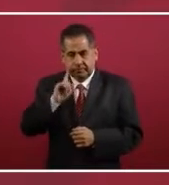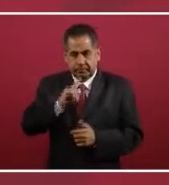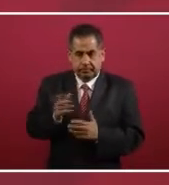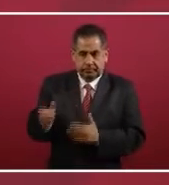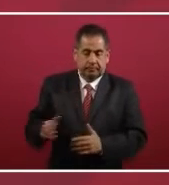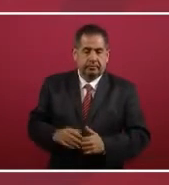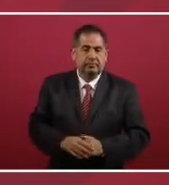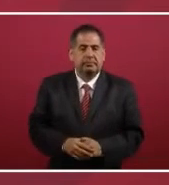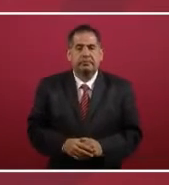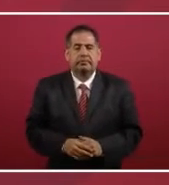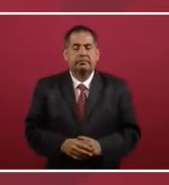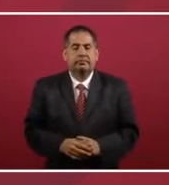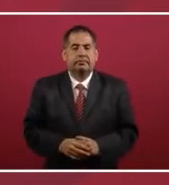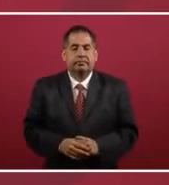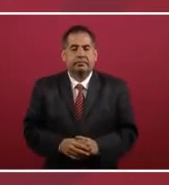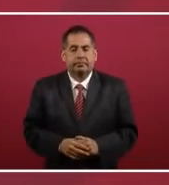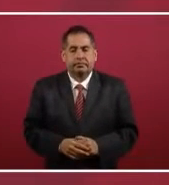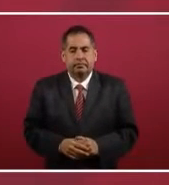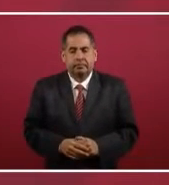mujeres.